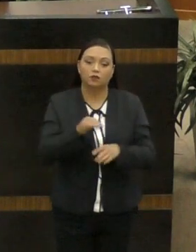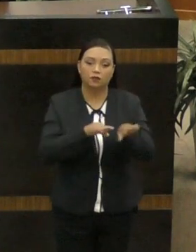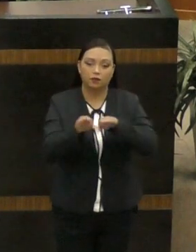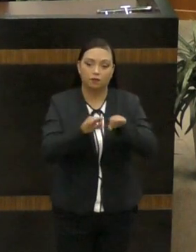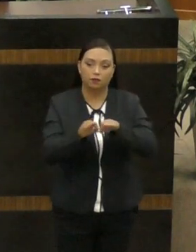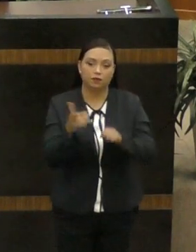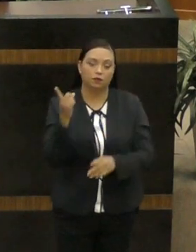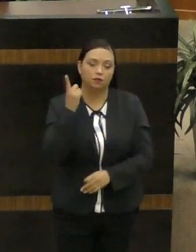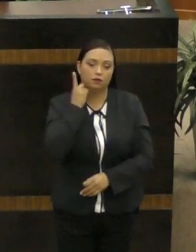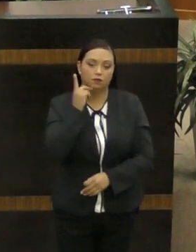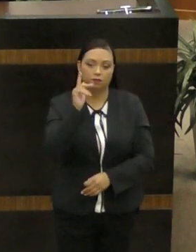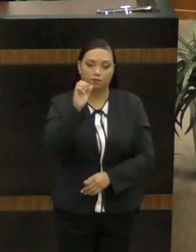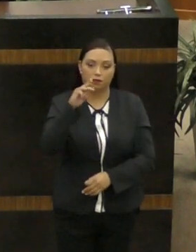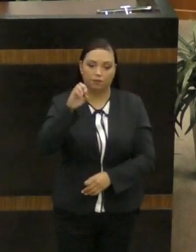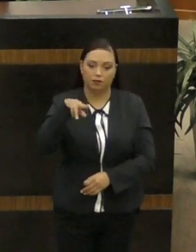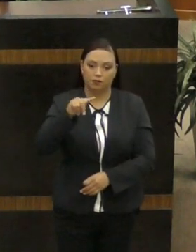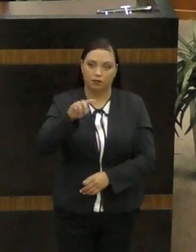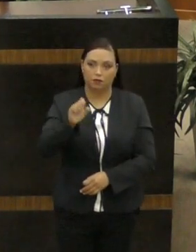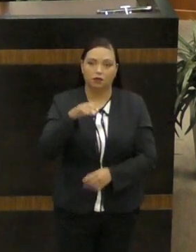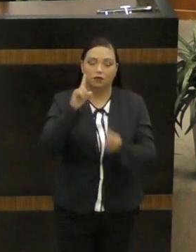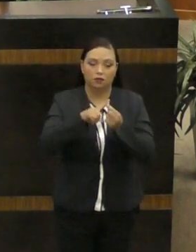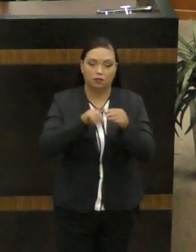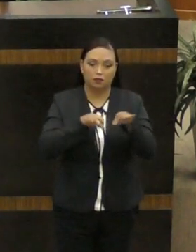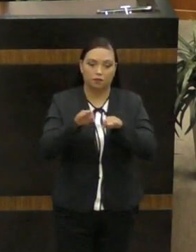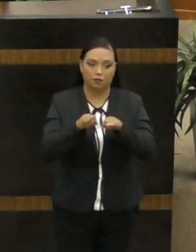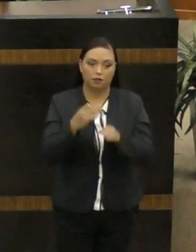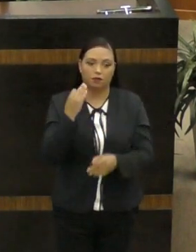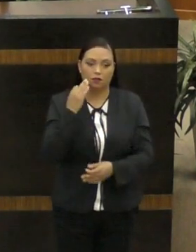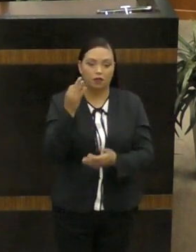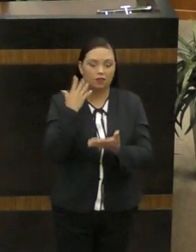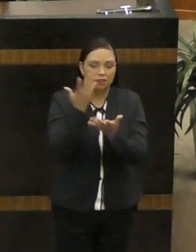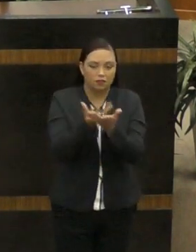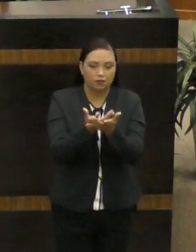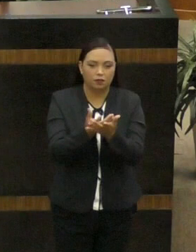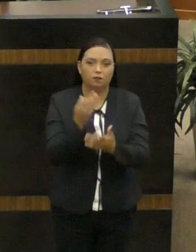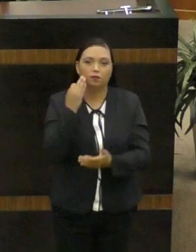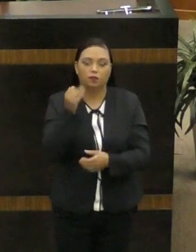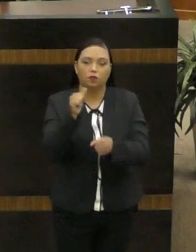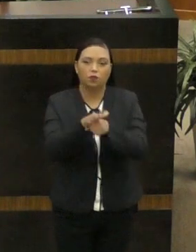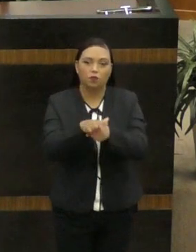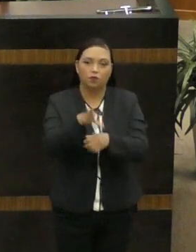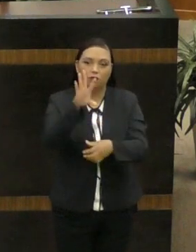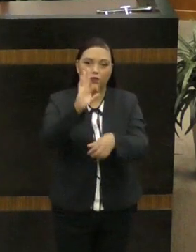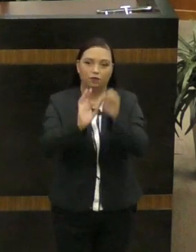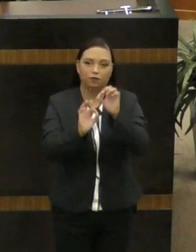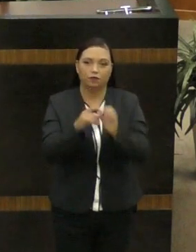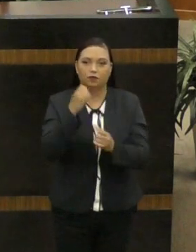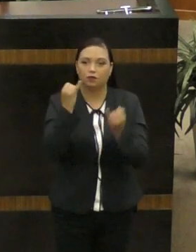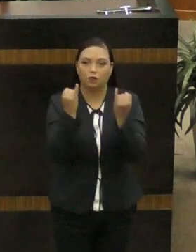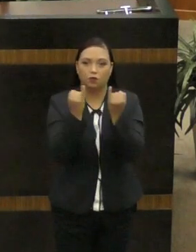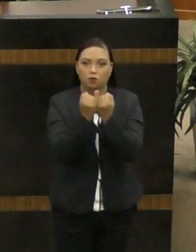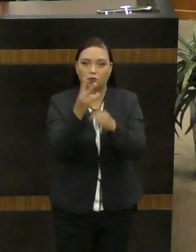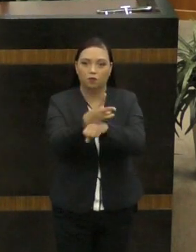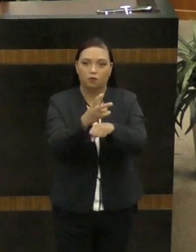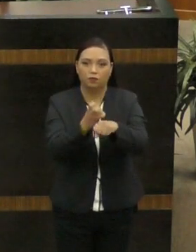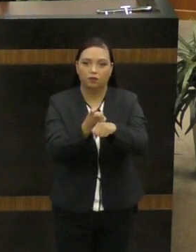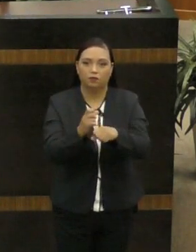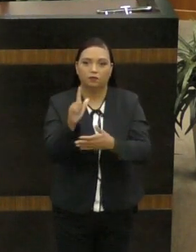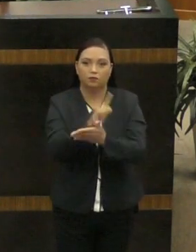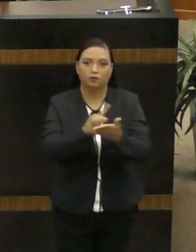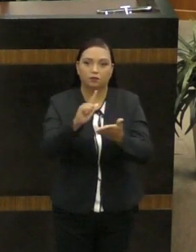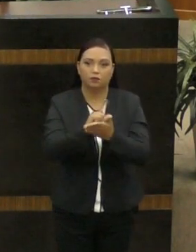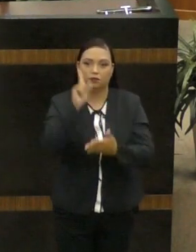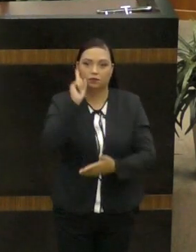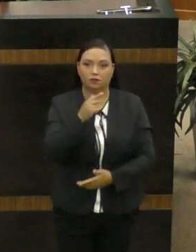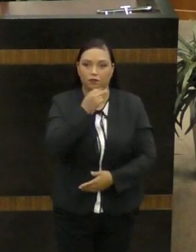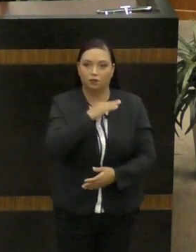trabajos de esta diputación permanente que cumplió durante el periodo de receso por el cual fue electa. Asimismo, se invita a las legisladoras y legisladores